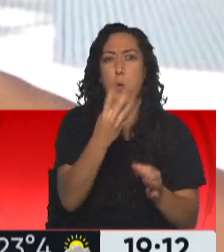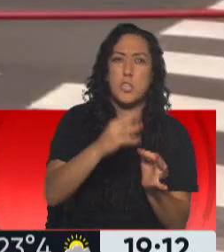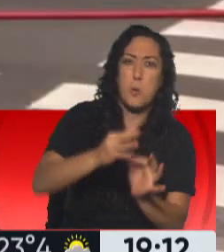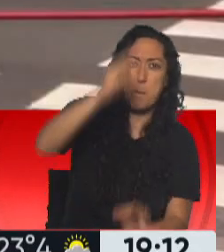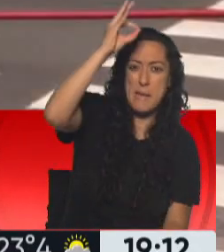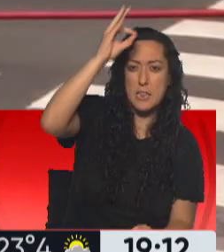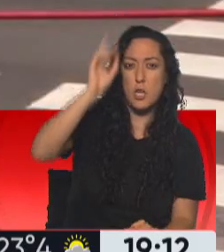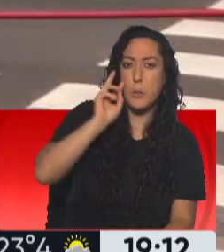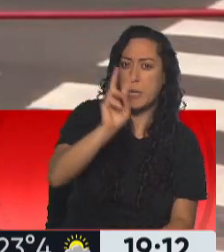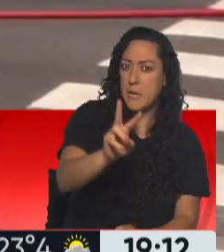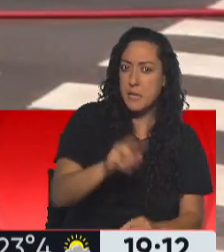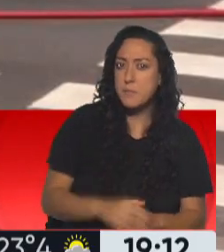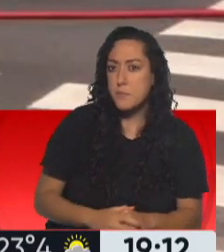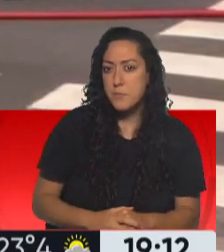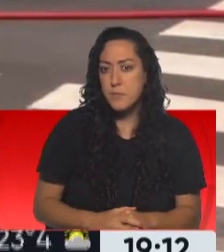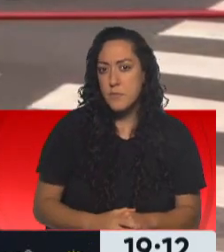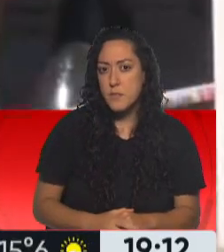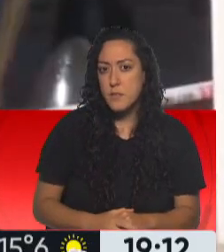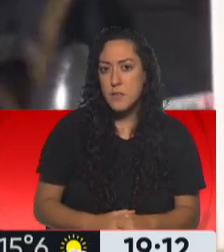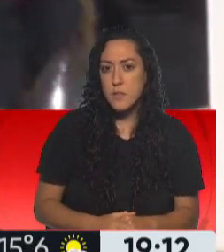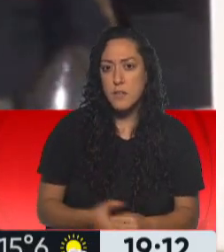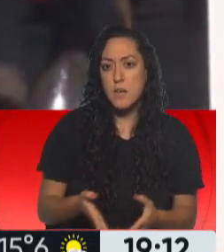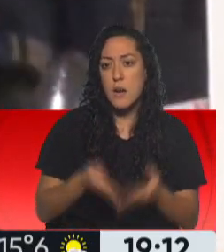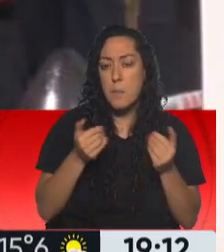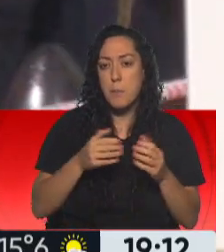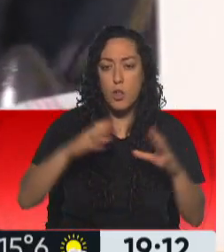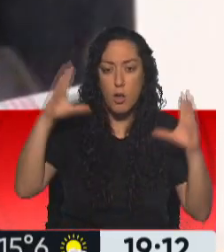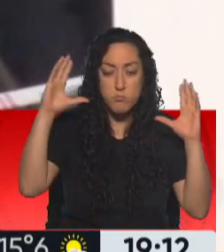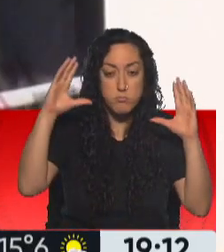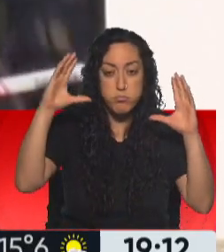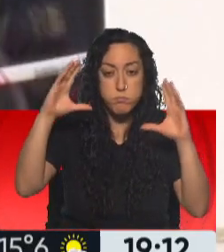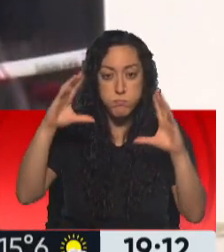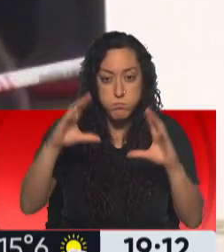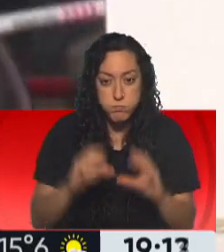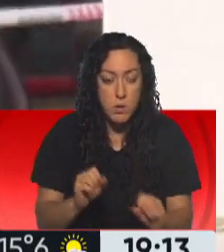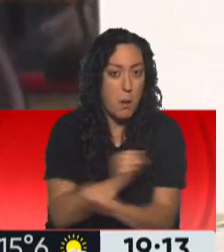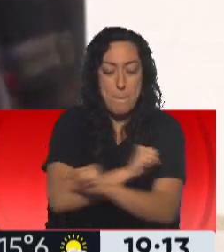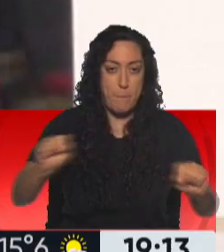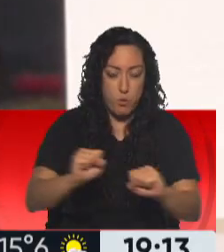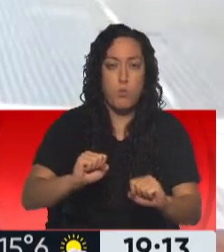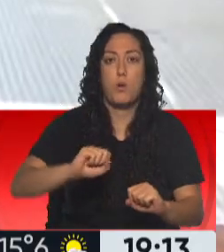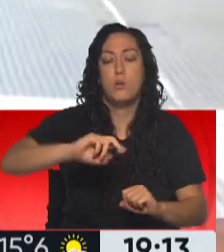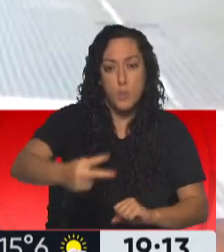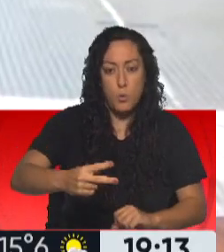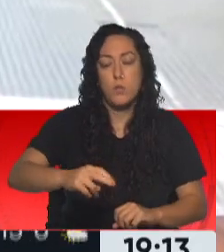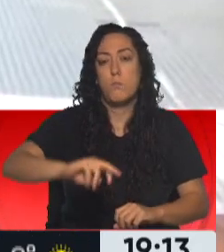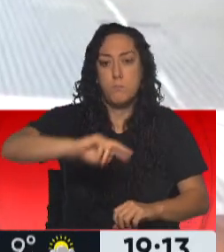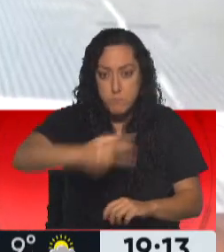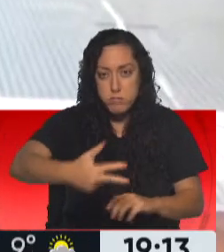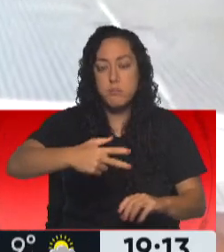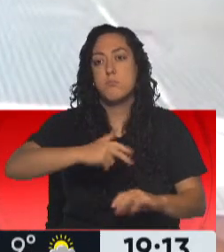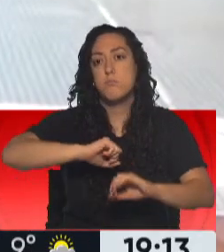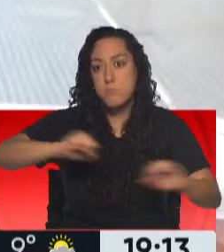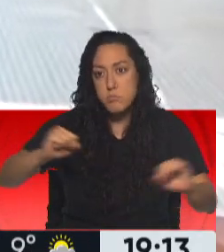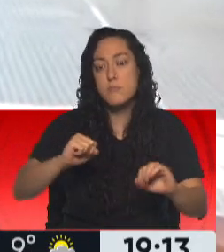altura. Cesó enseguida, volvió a explotar y fueron como 3 veces, y a partir de ahí, bueno, ahí se organizó